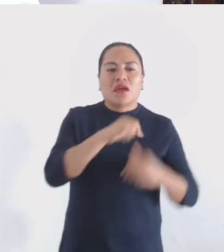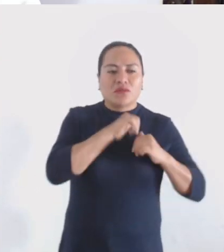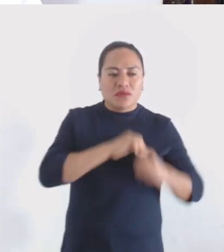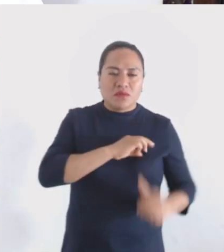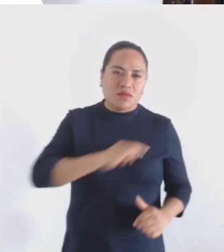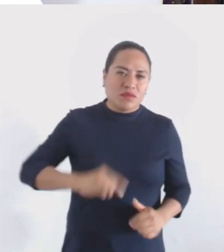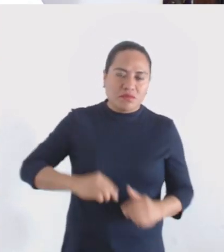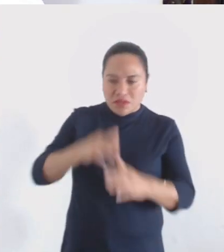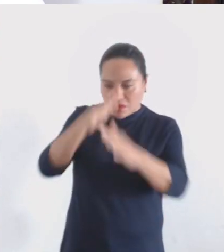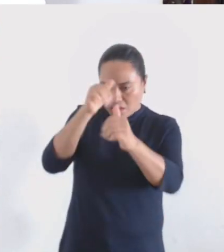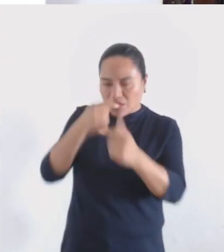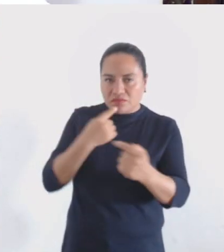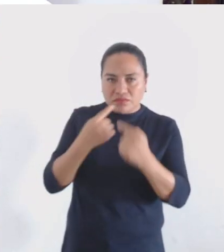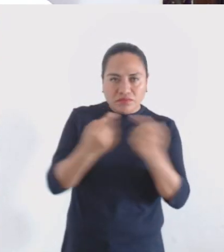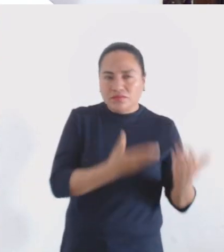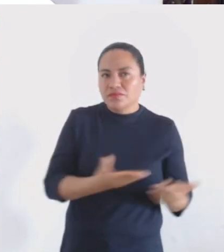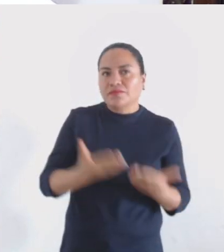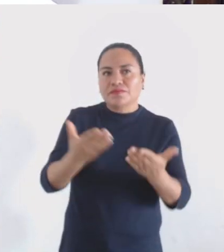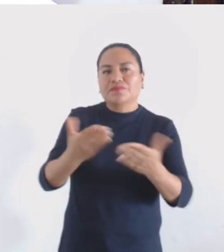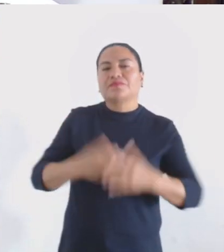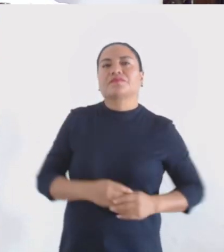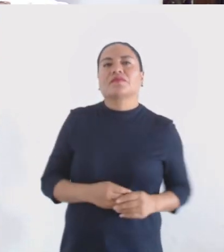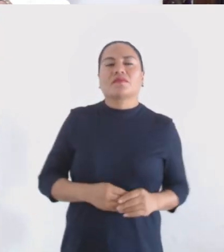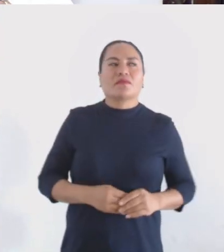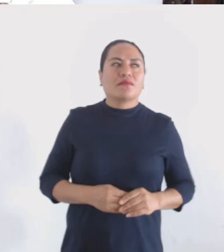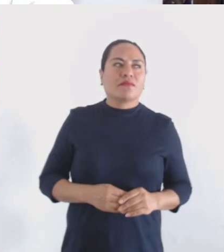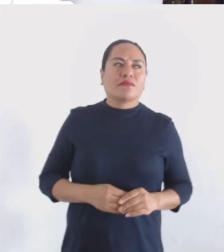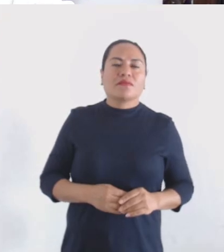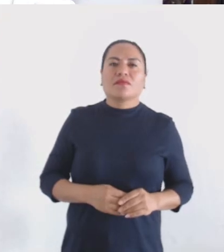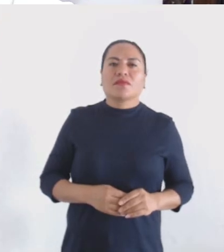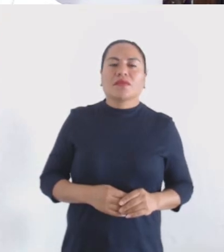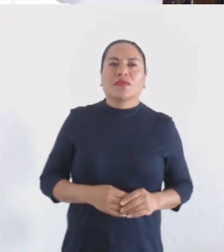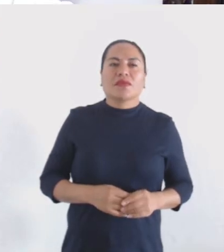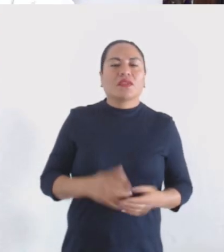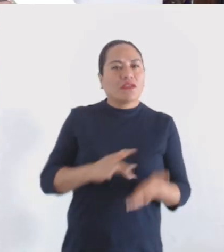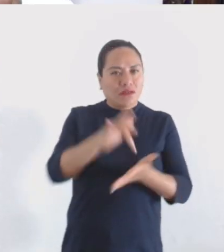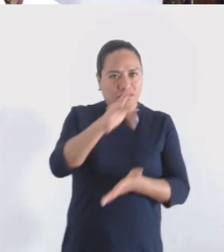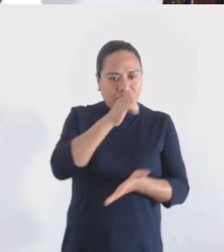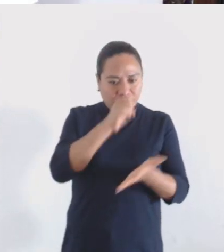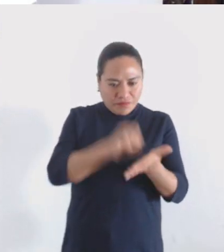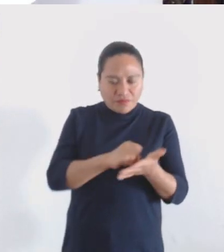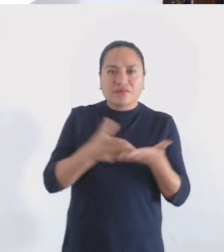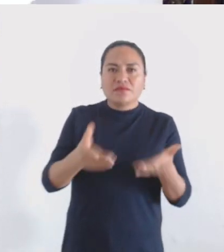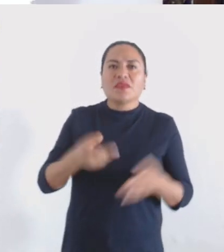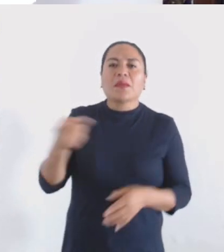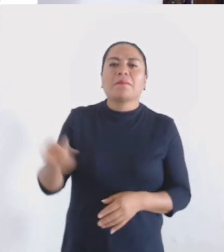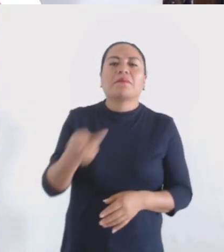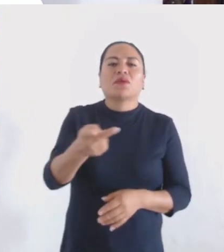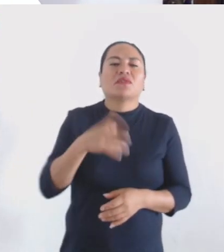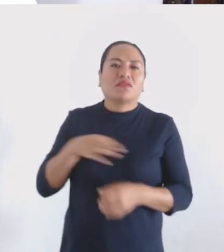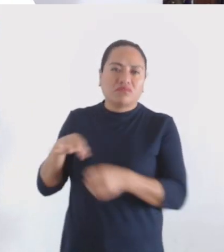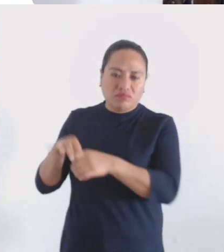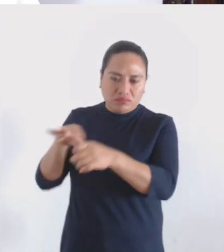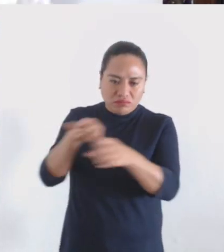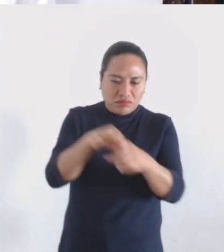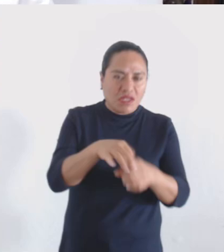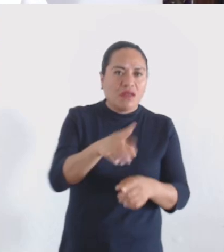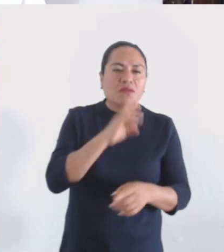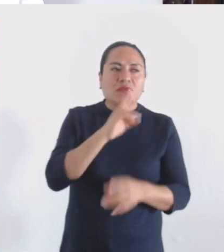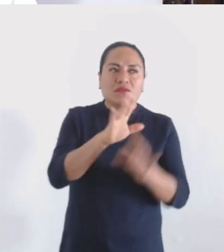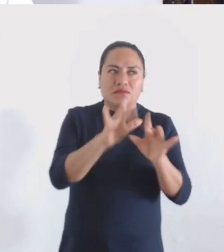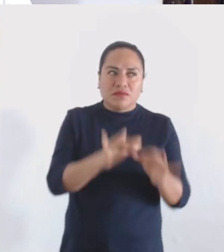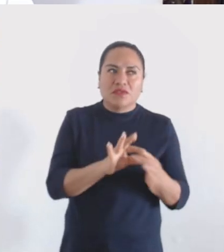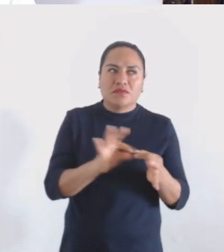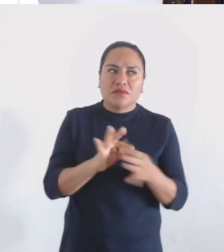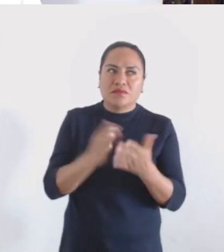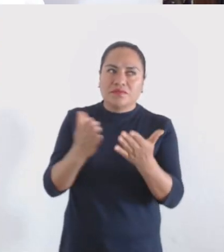consideración y de las señoras y señores concejales. Gracias, Secretaría. Somete a la aprobación de este honorable cabildo el dictamen con el que acaba de